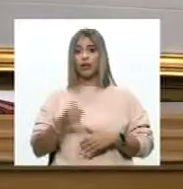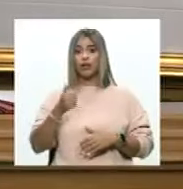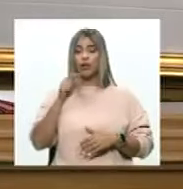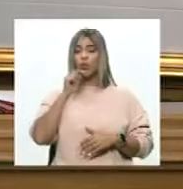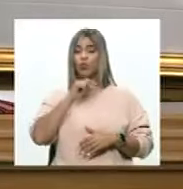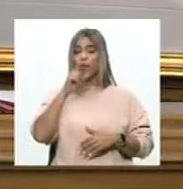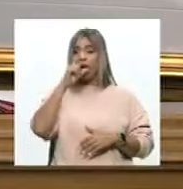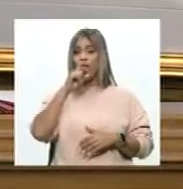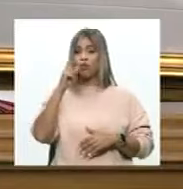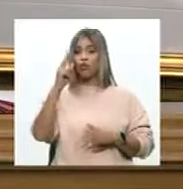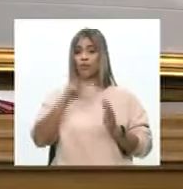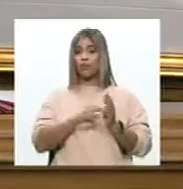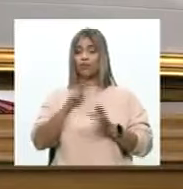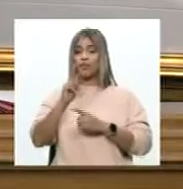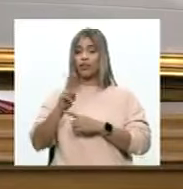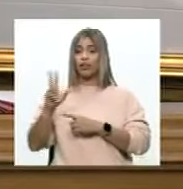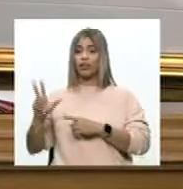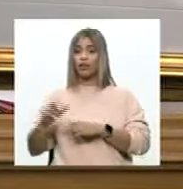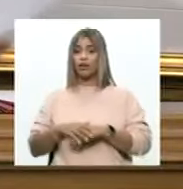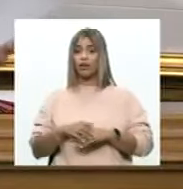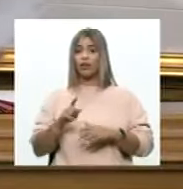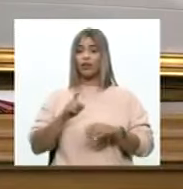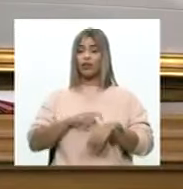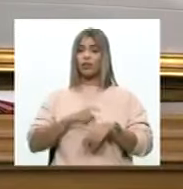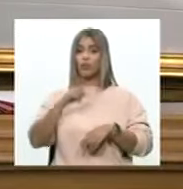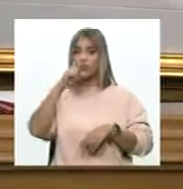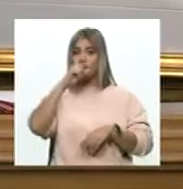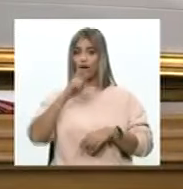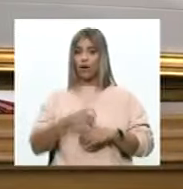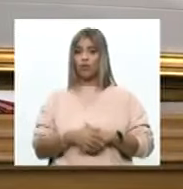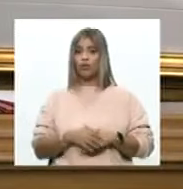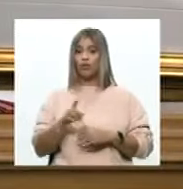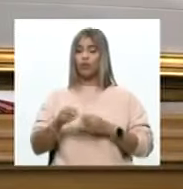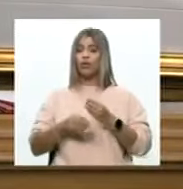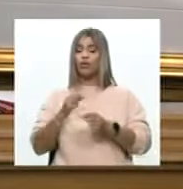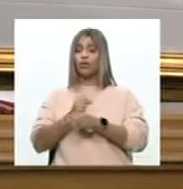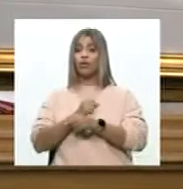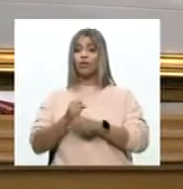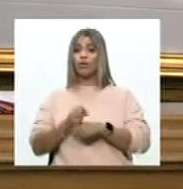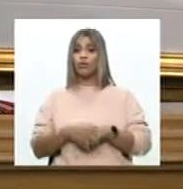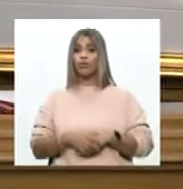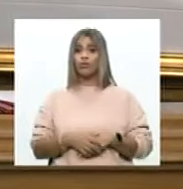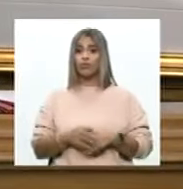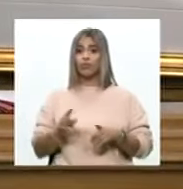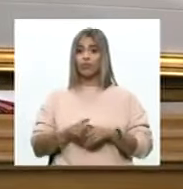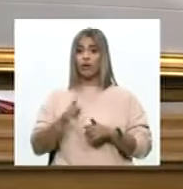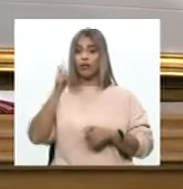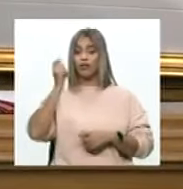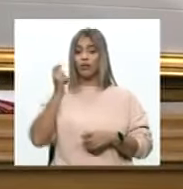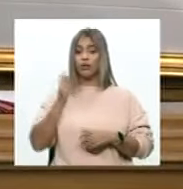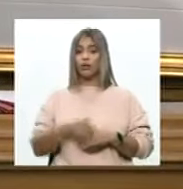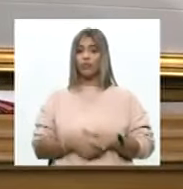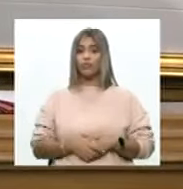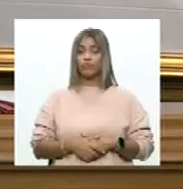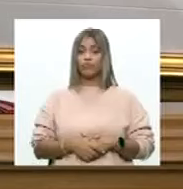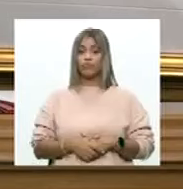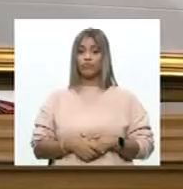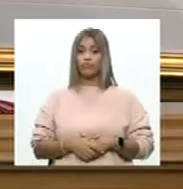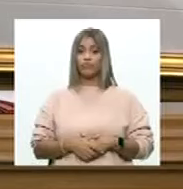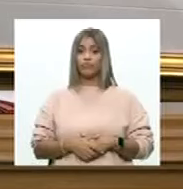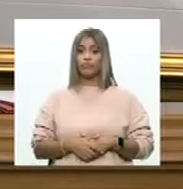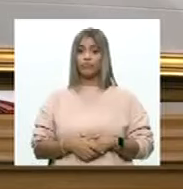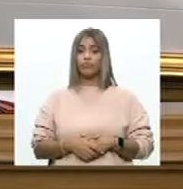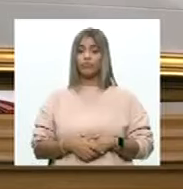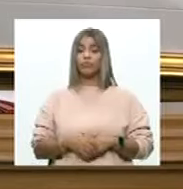octubre del año 2023 por un lapso de un año de sus funciones como diputado.